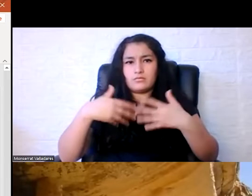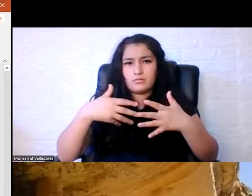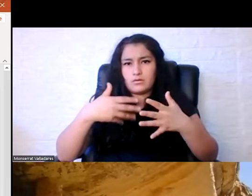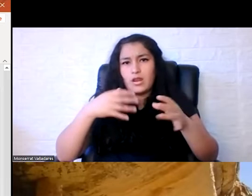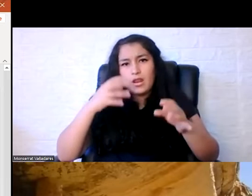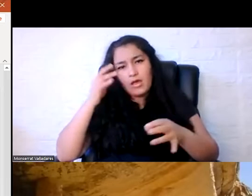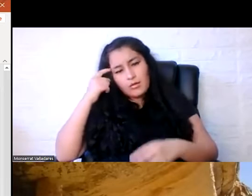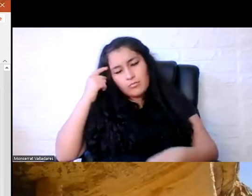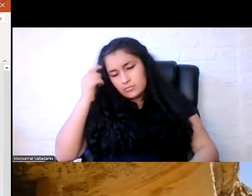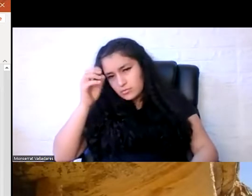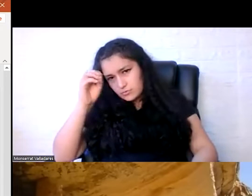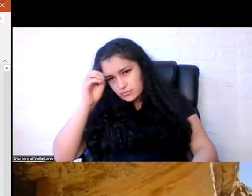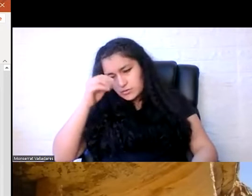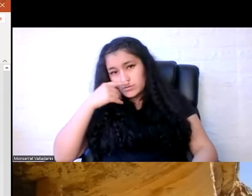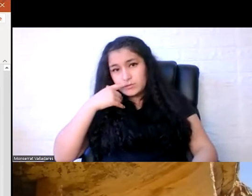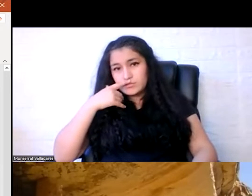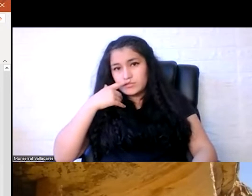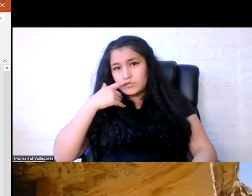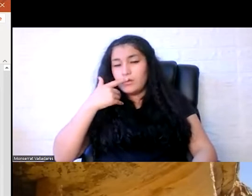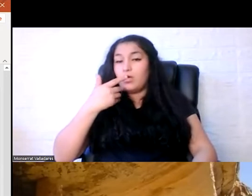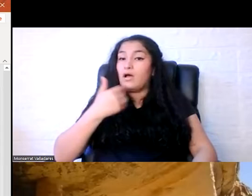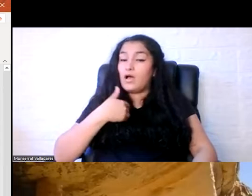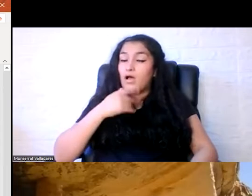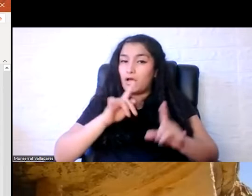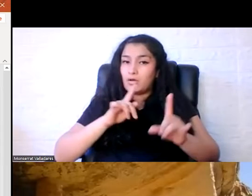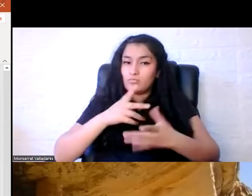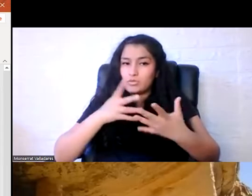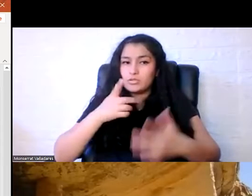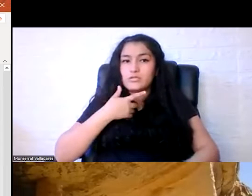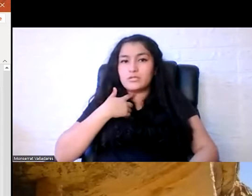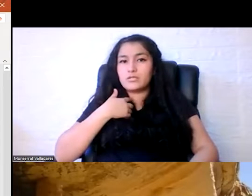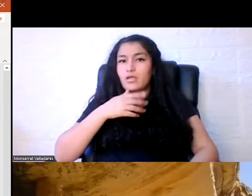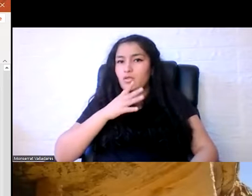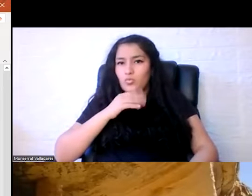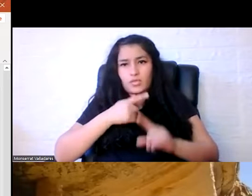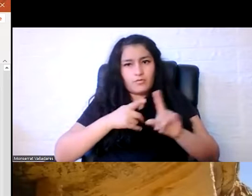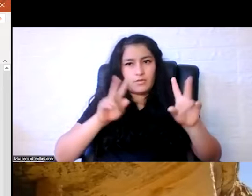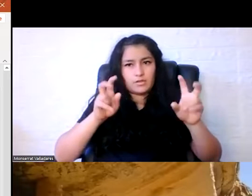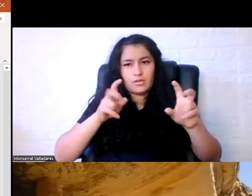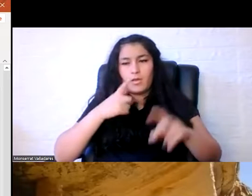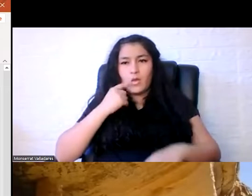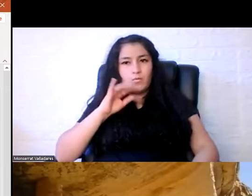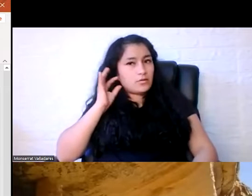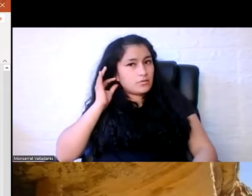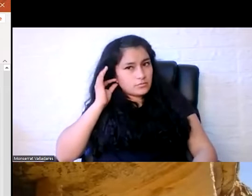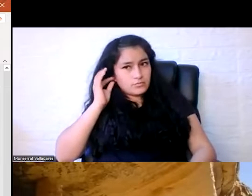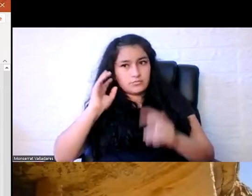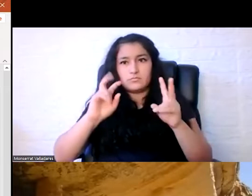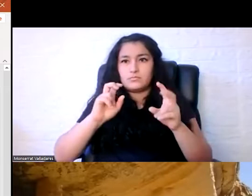observación. Una cuestión interesante es que no hubo diferencia por sexo en percepciones del